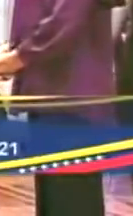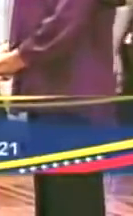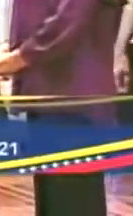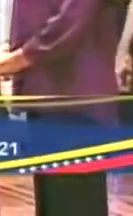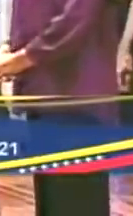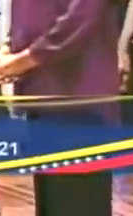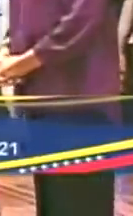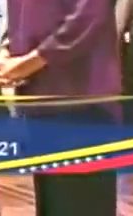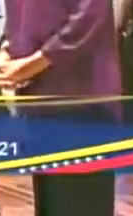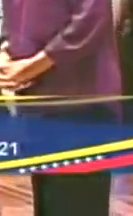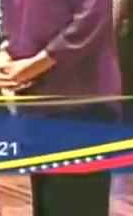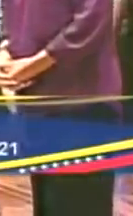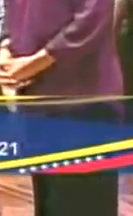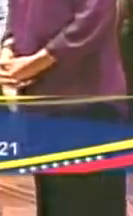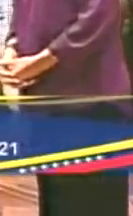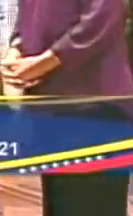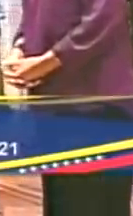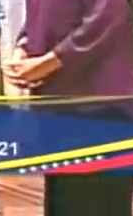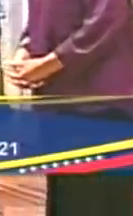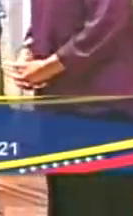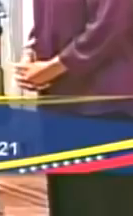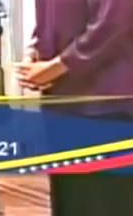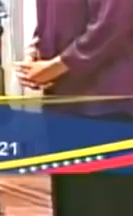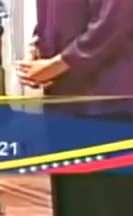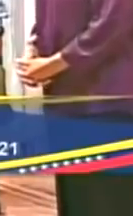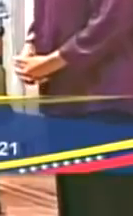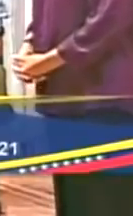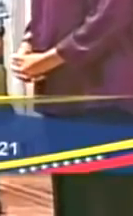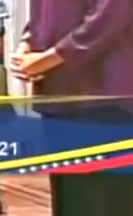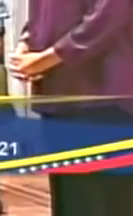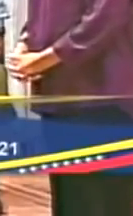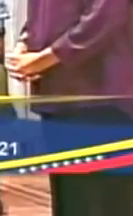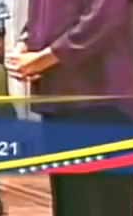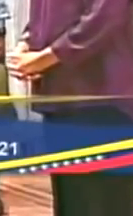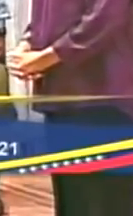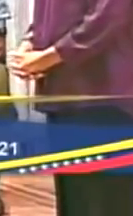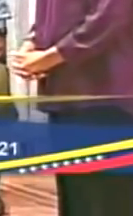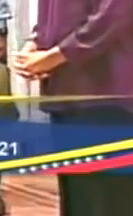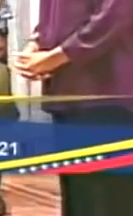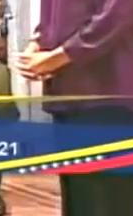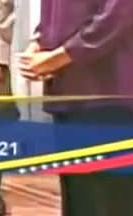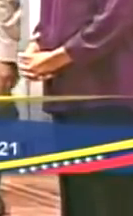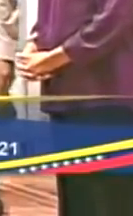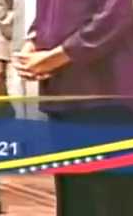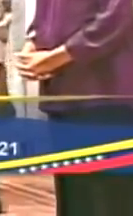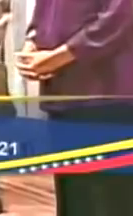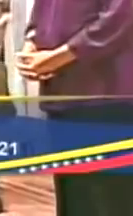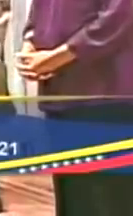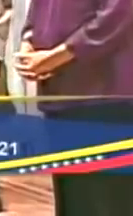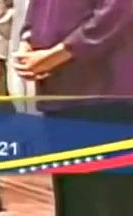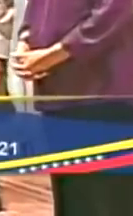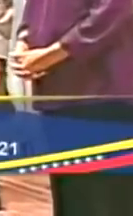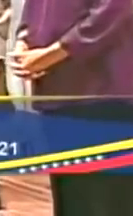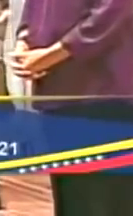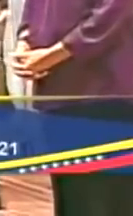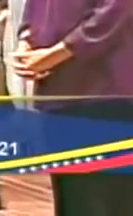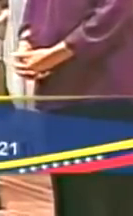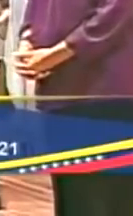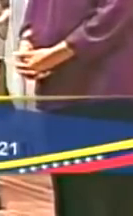de hoy comparten estos premios nacionales creados en el año 2001.